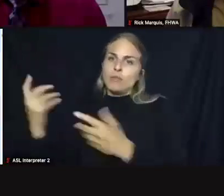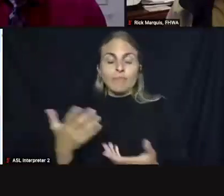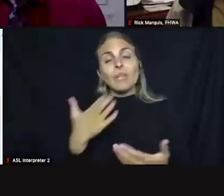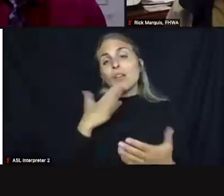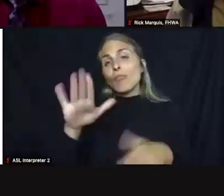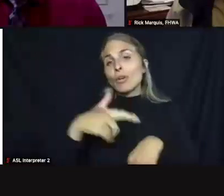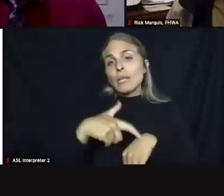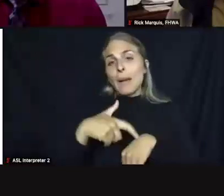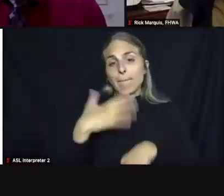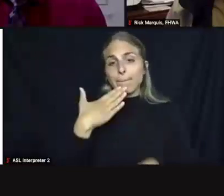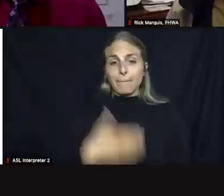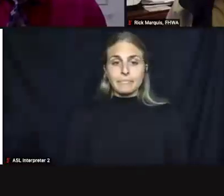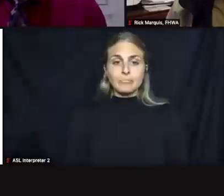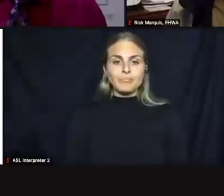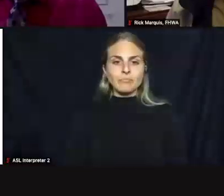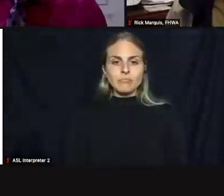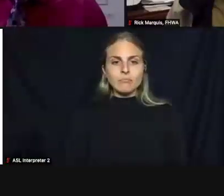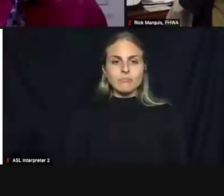tiempo.